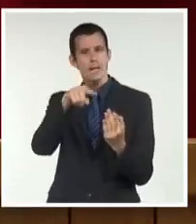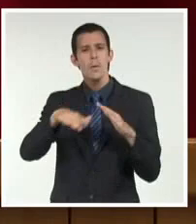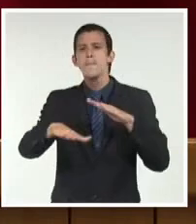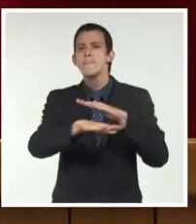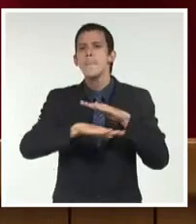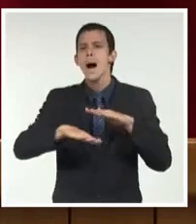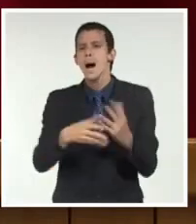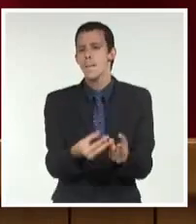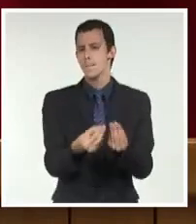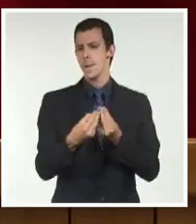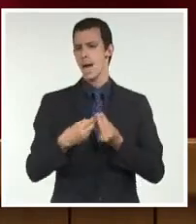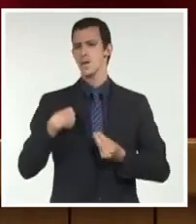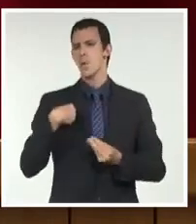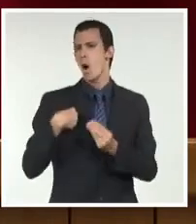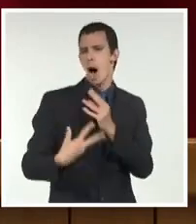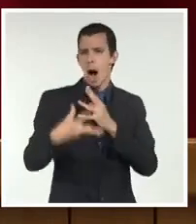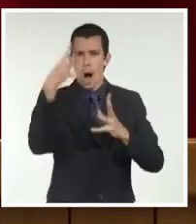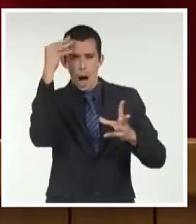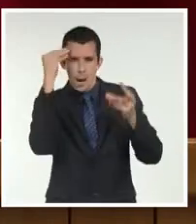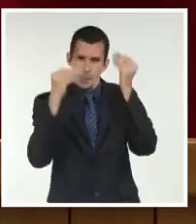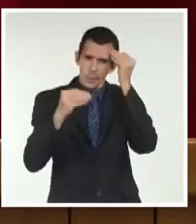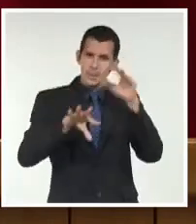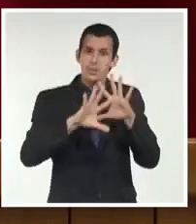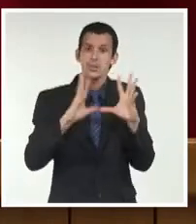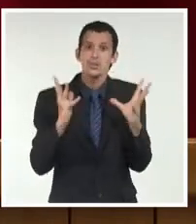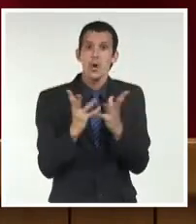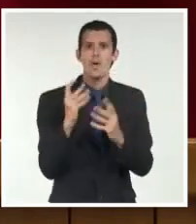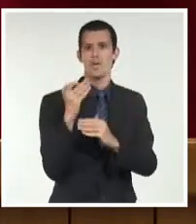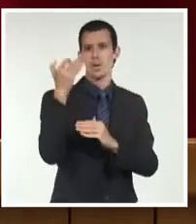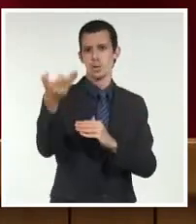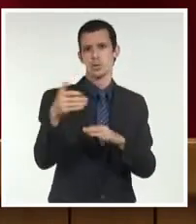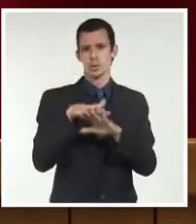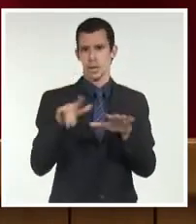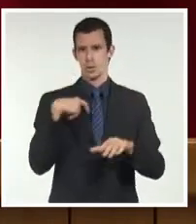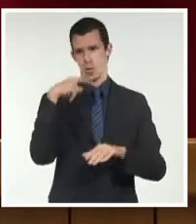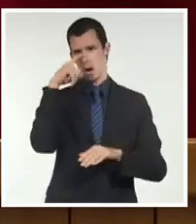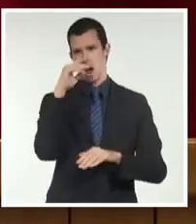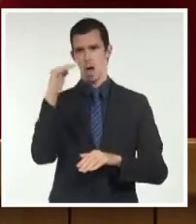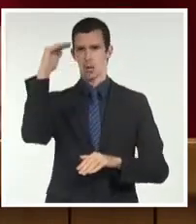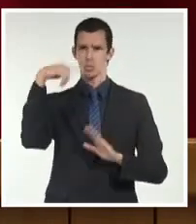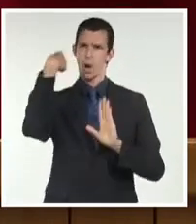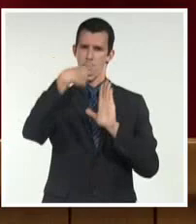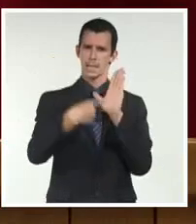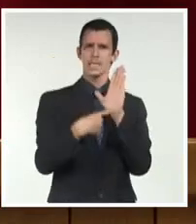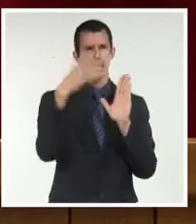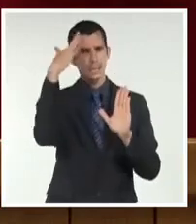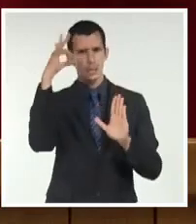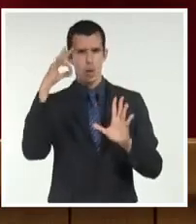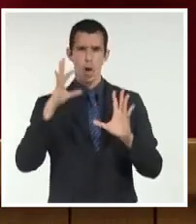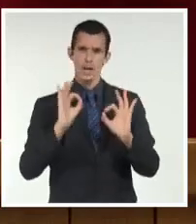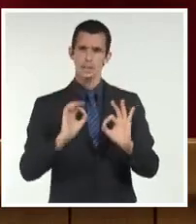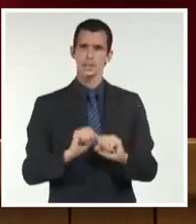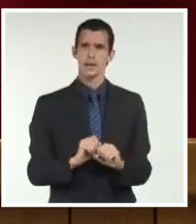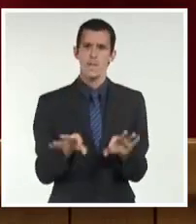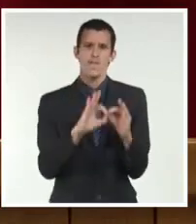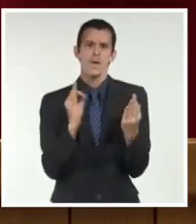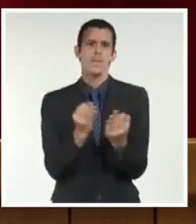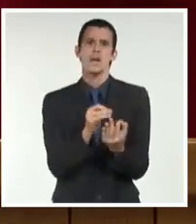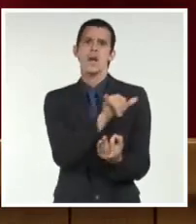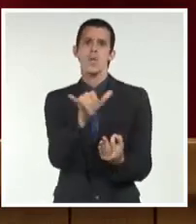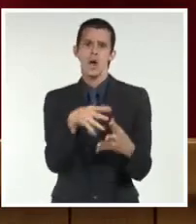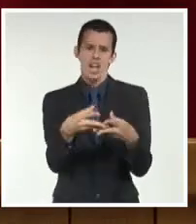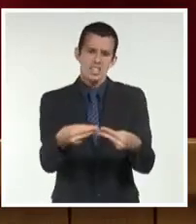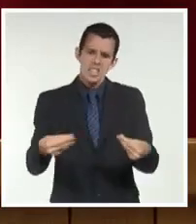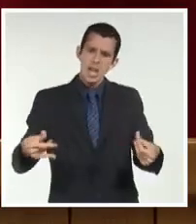altos valores y principios con los cuales nos educamos. Las familias son como la patria, nos dotan de